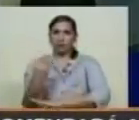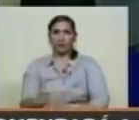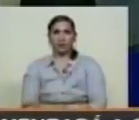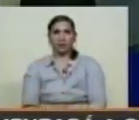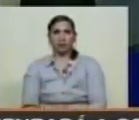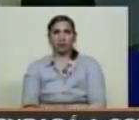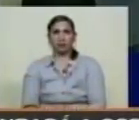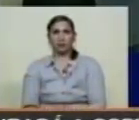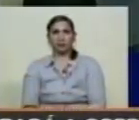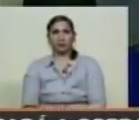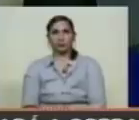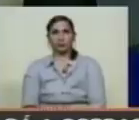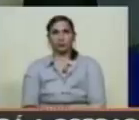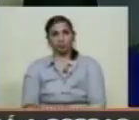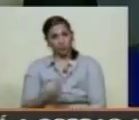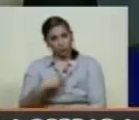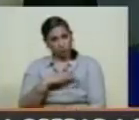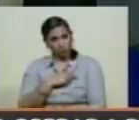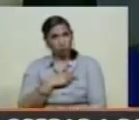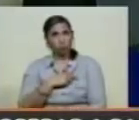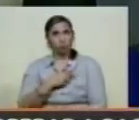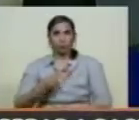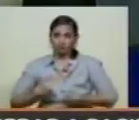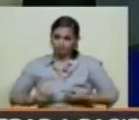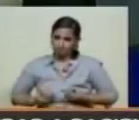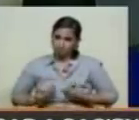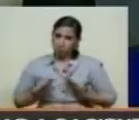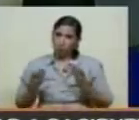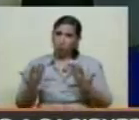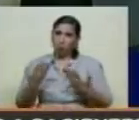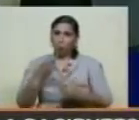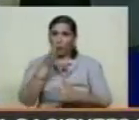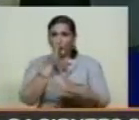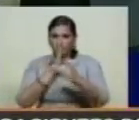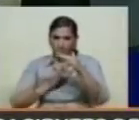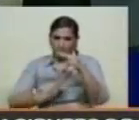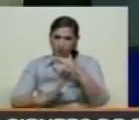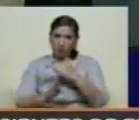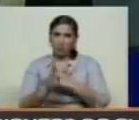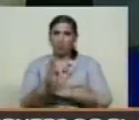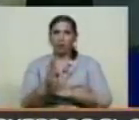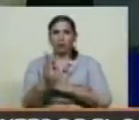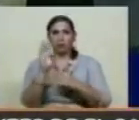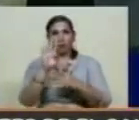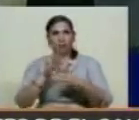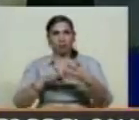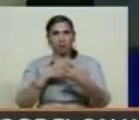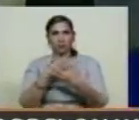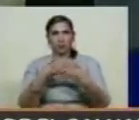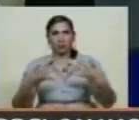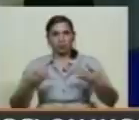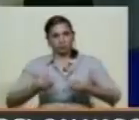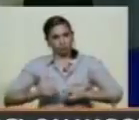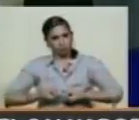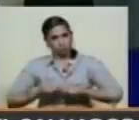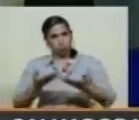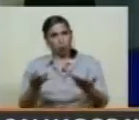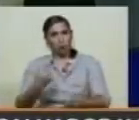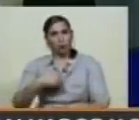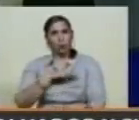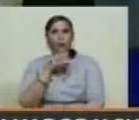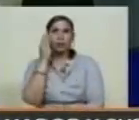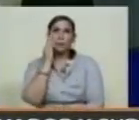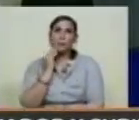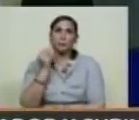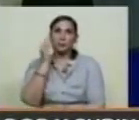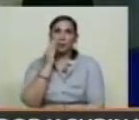es que, contribuyendo humildemente, pero con transparencia y aportando nuestra experiencia con